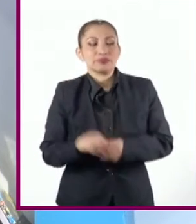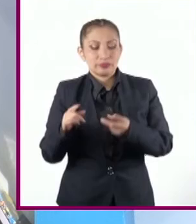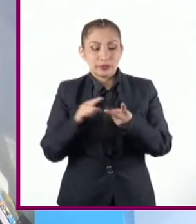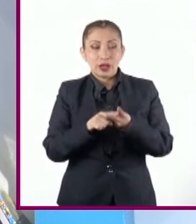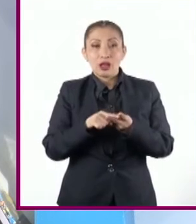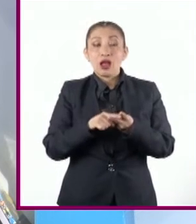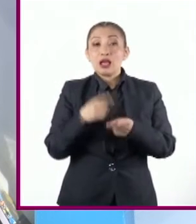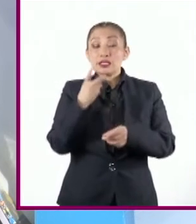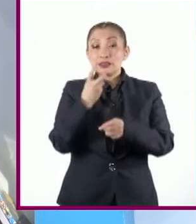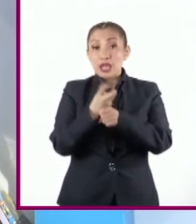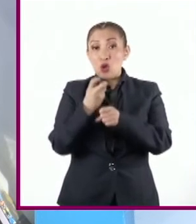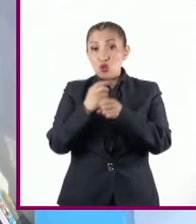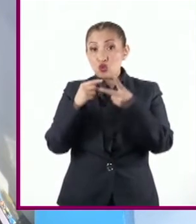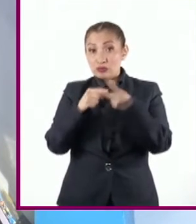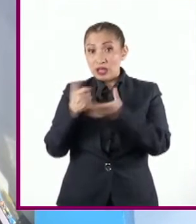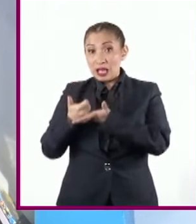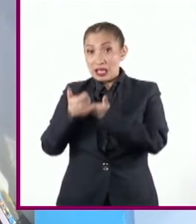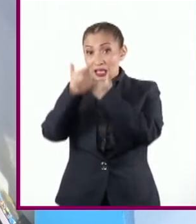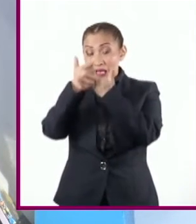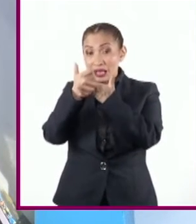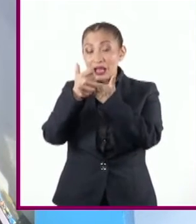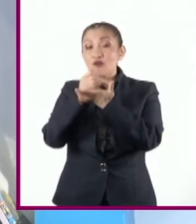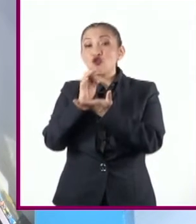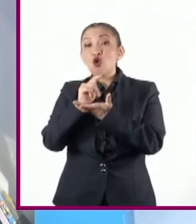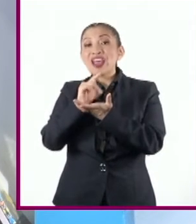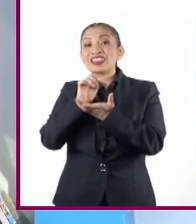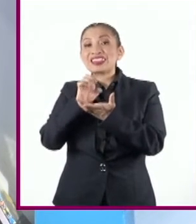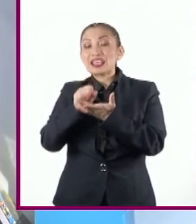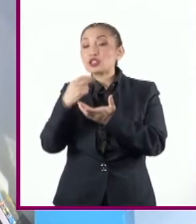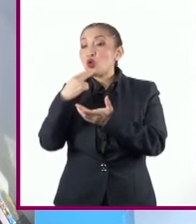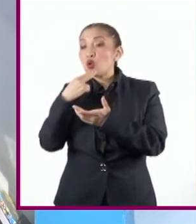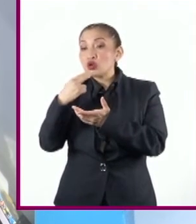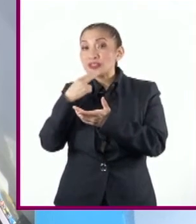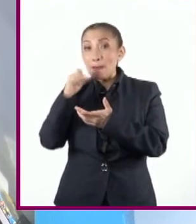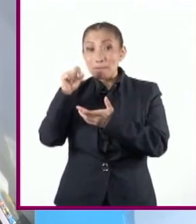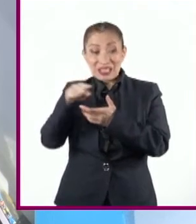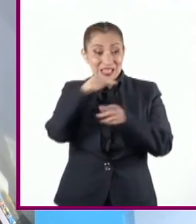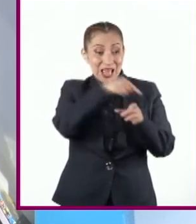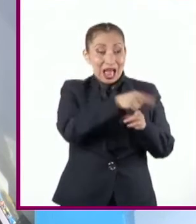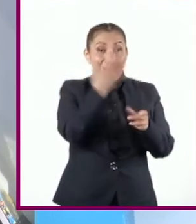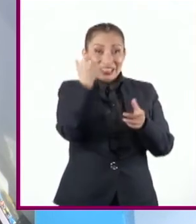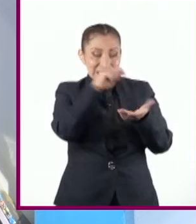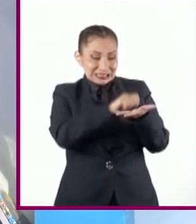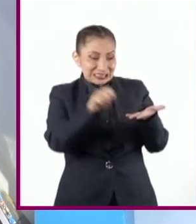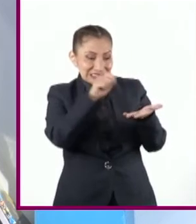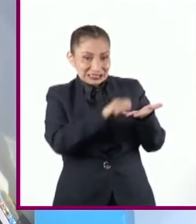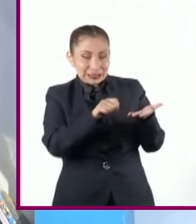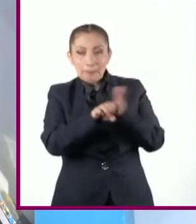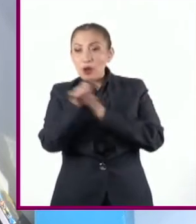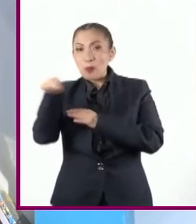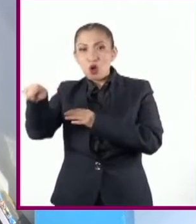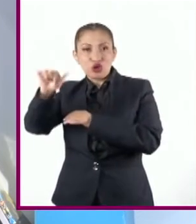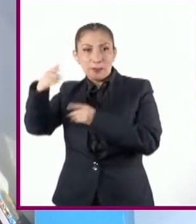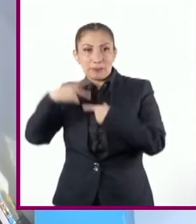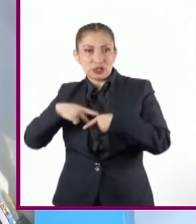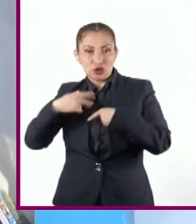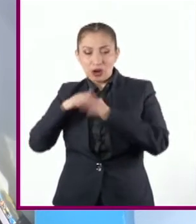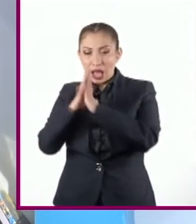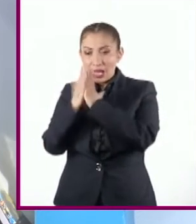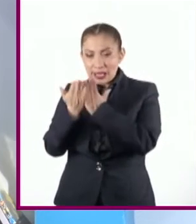Las fuentes secundarias son los resultados de la utilización de las fuentes primarias, como los